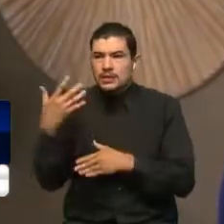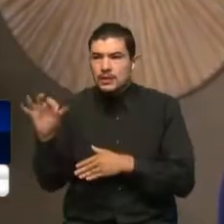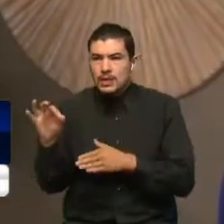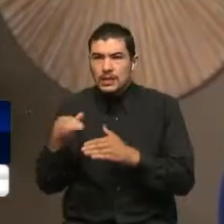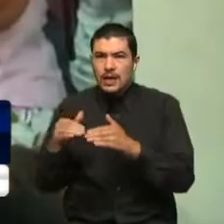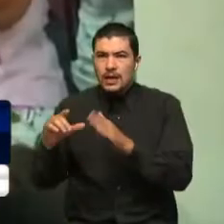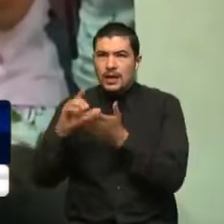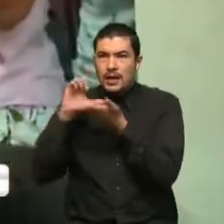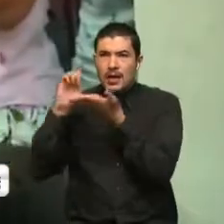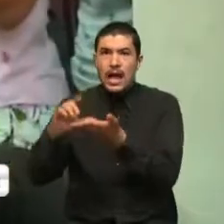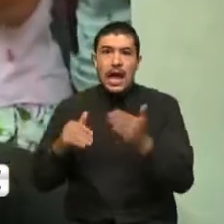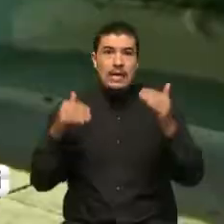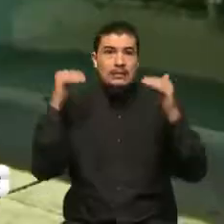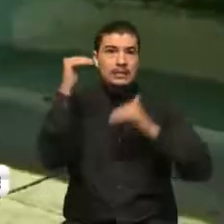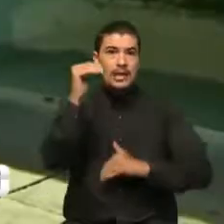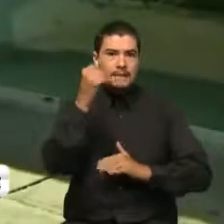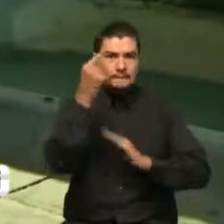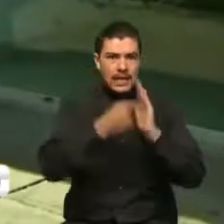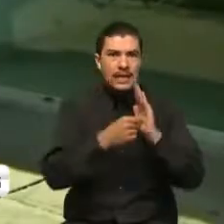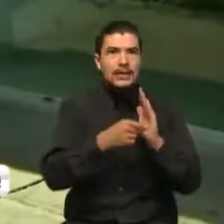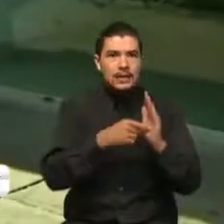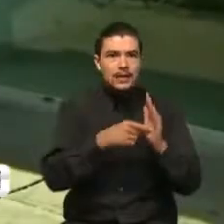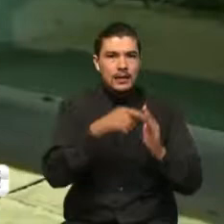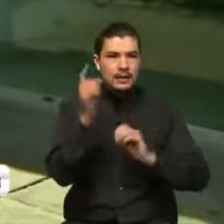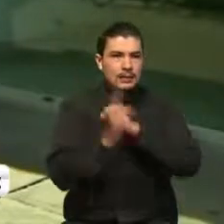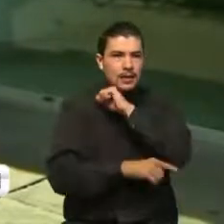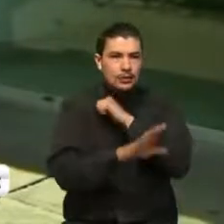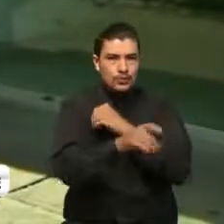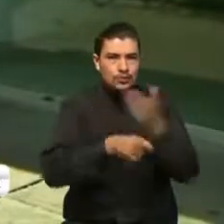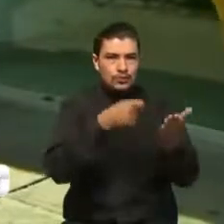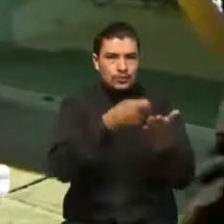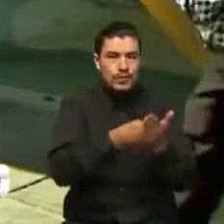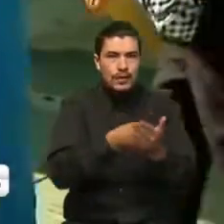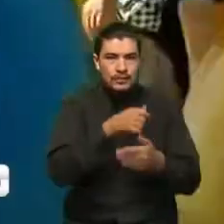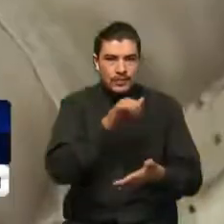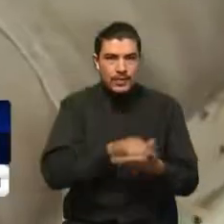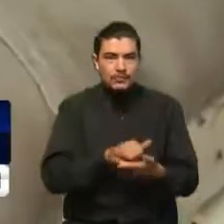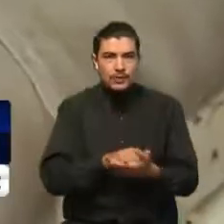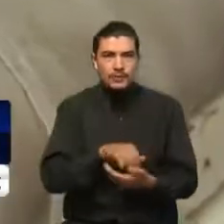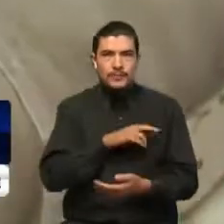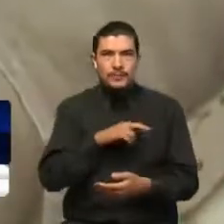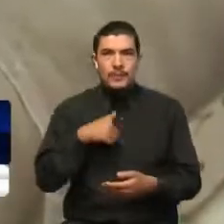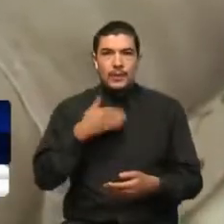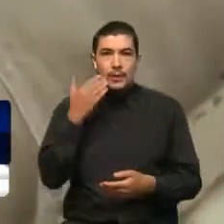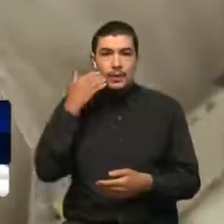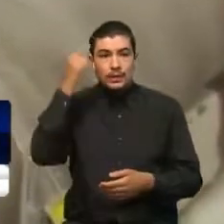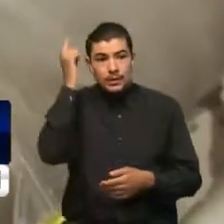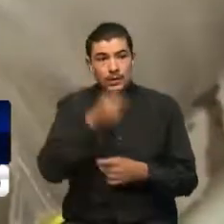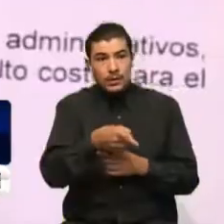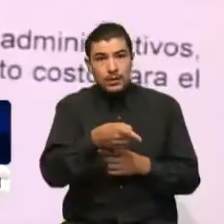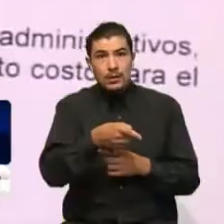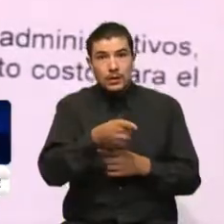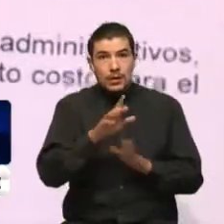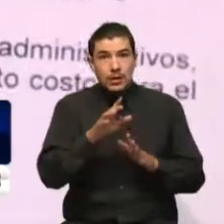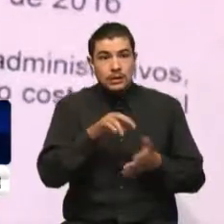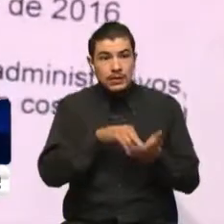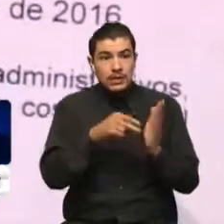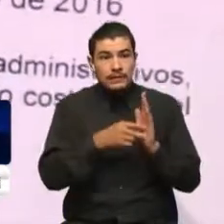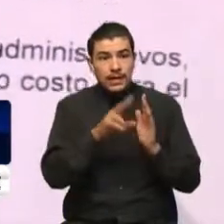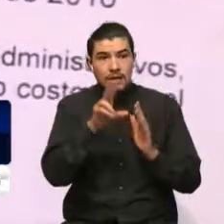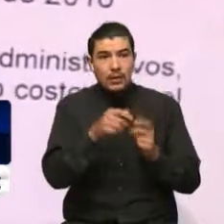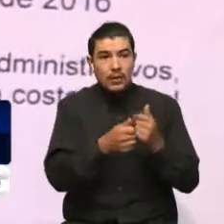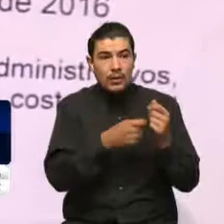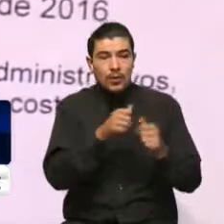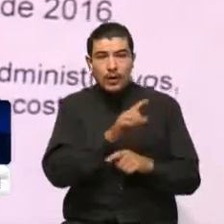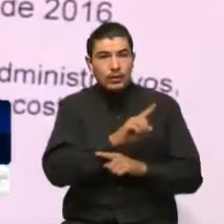y van a ser hasta mil introducimos una nueva modalidad las multas sucesivas cuando nosotros brindamos una instrucción que no es monetaria que no es